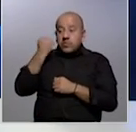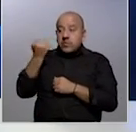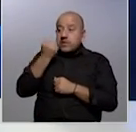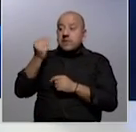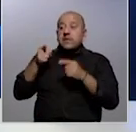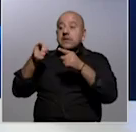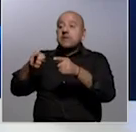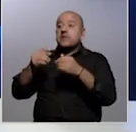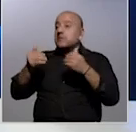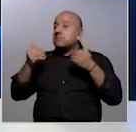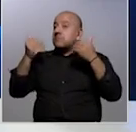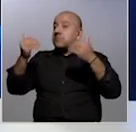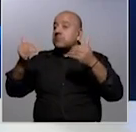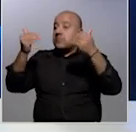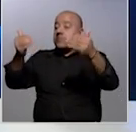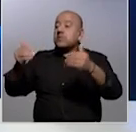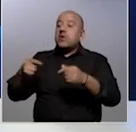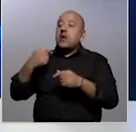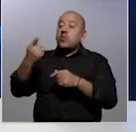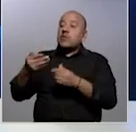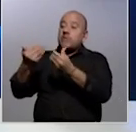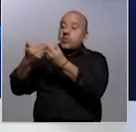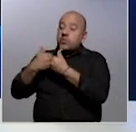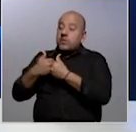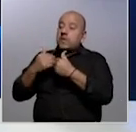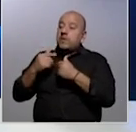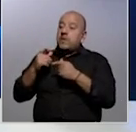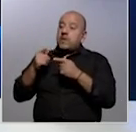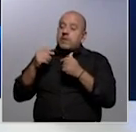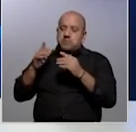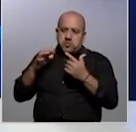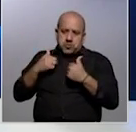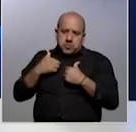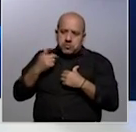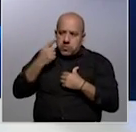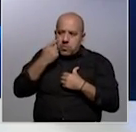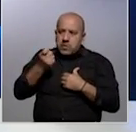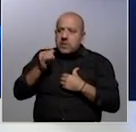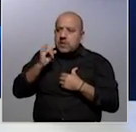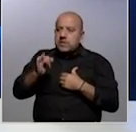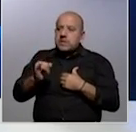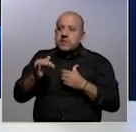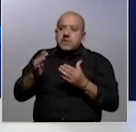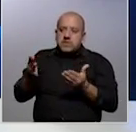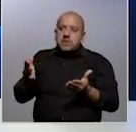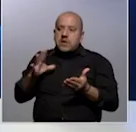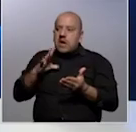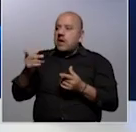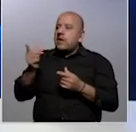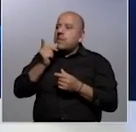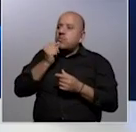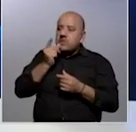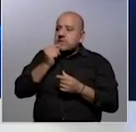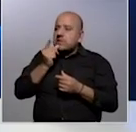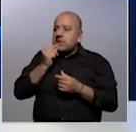eso se proyecte en relación a tu otra pregunta vemos un gran esfuerzo de las fuerzas de seguridad